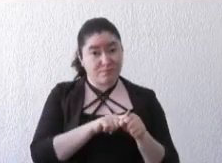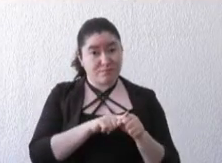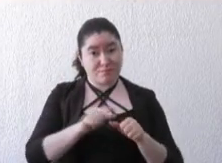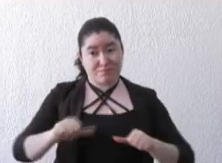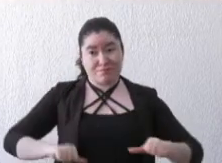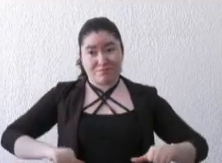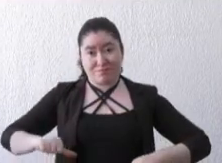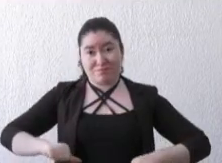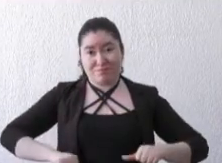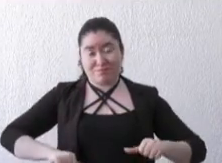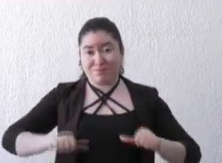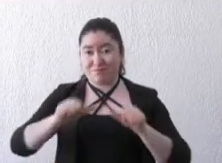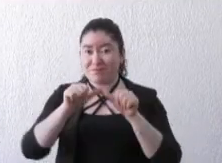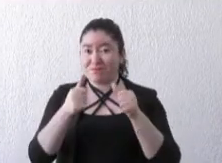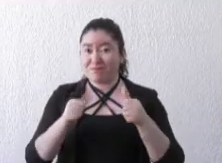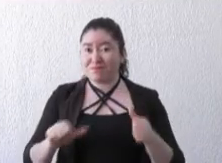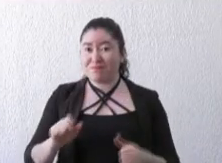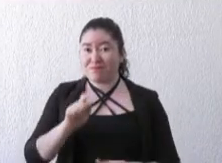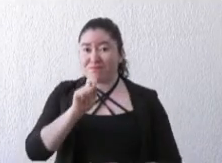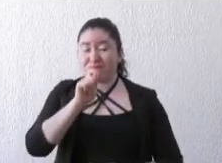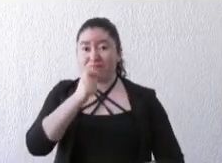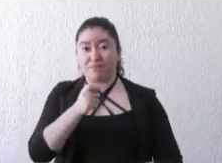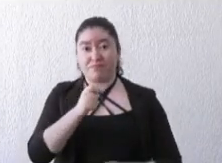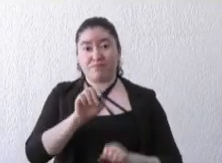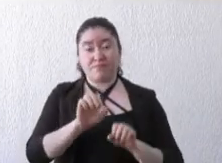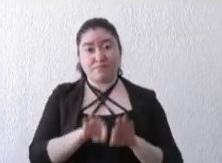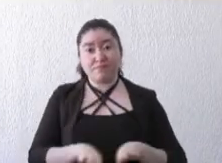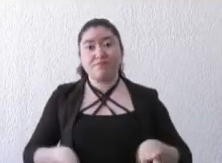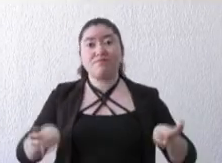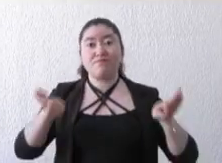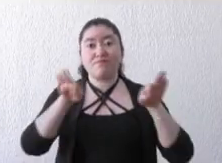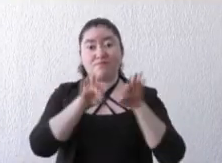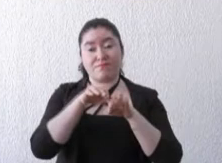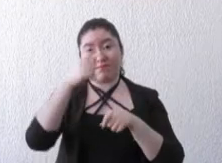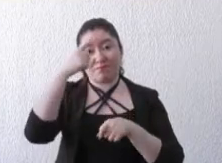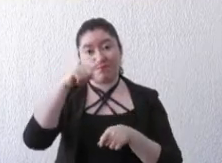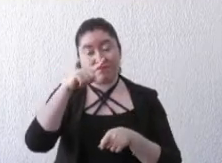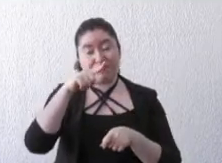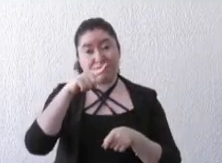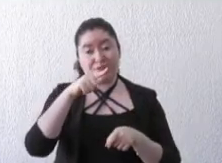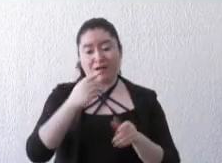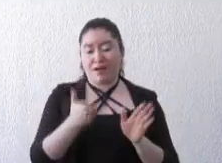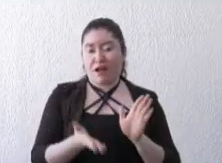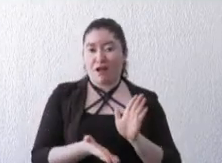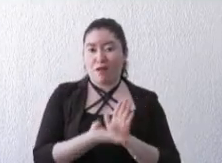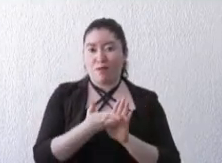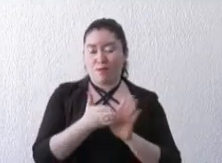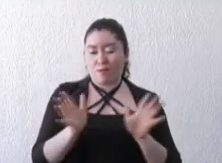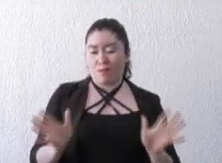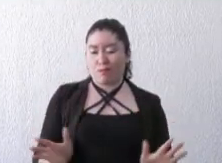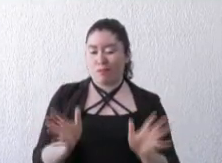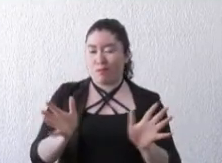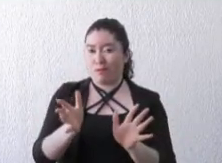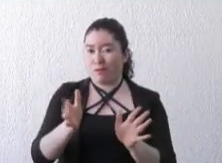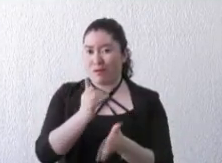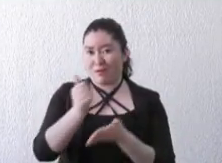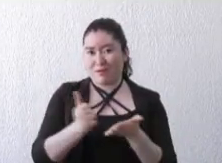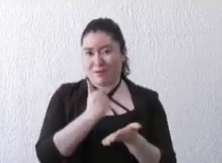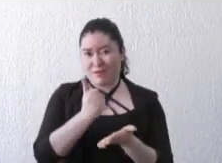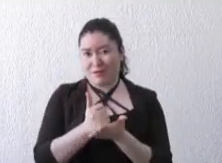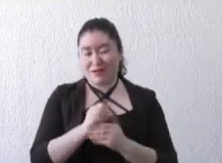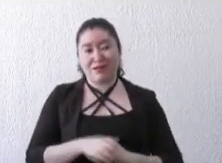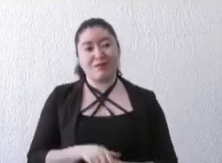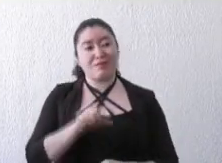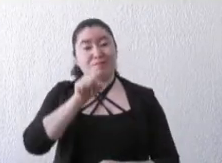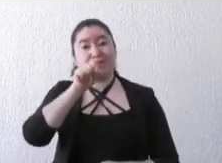artísticas representan un elemento fundamental en esta construcción cultural de la ciudad. Y en eso las fábricas de artes y oficios